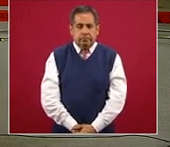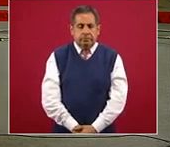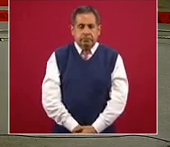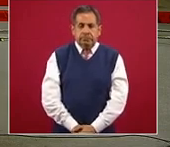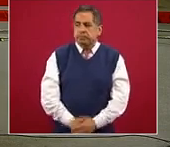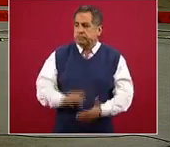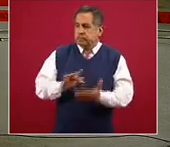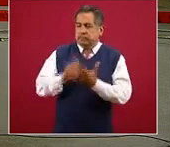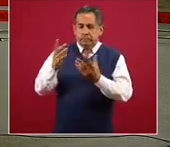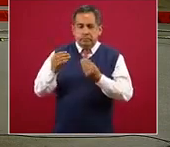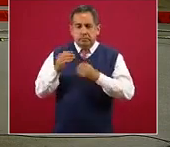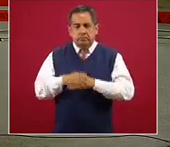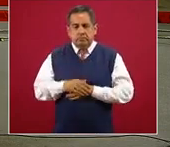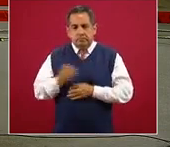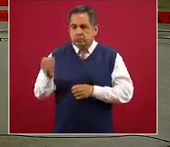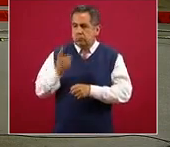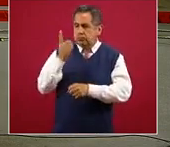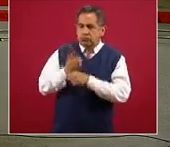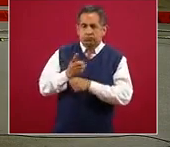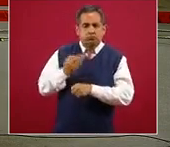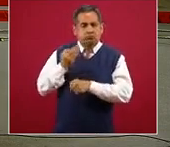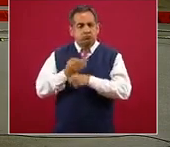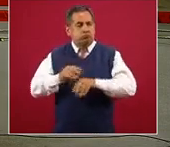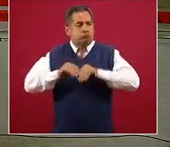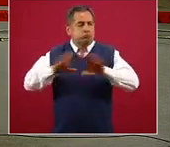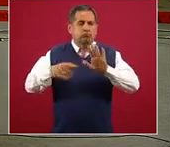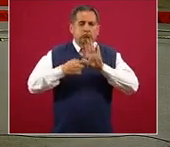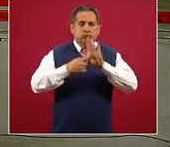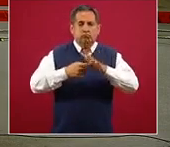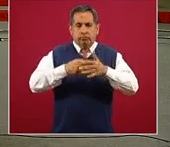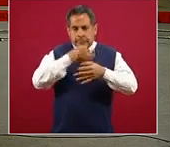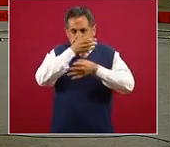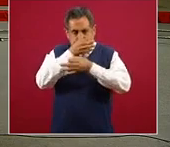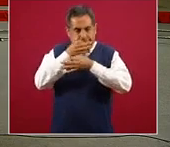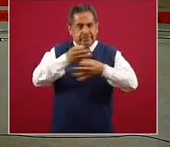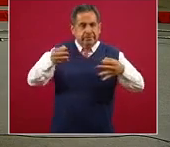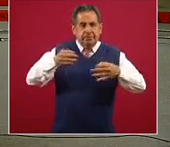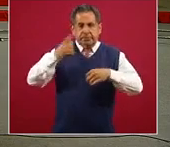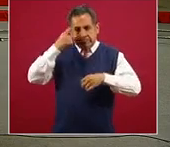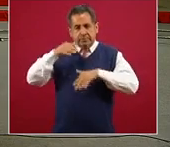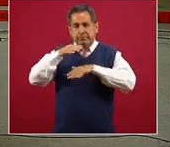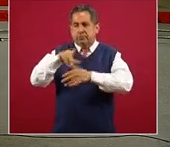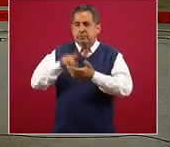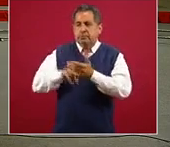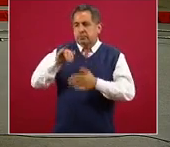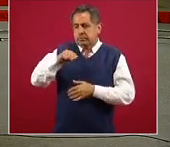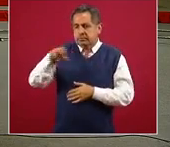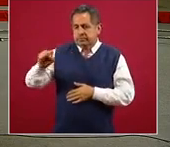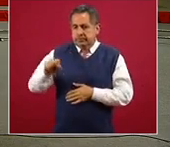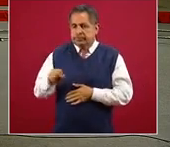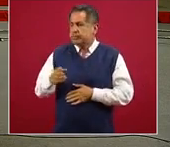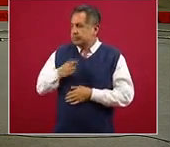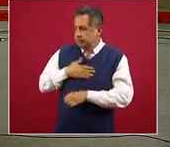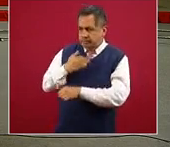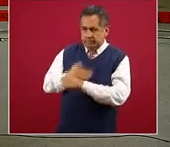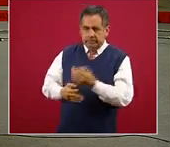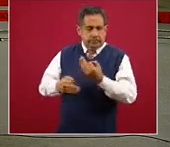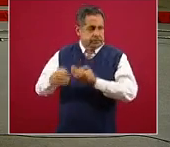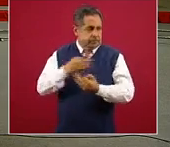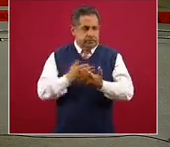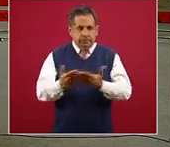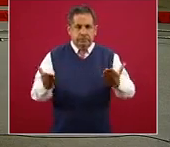Muchas gracias por la oportunidad de ampliar esta información para el Instituto Mexicano del Seguro Social, doctora Lomía. Muy buenas tardes a